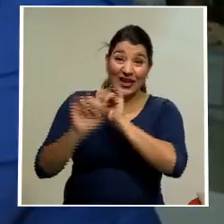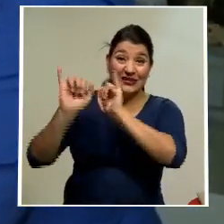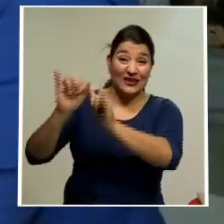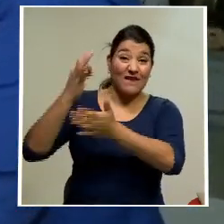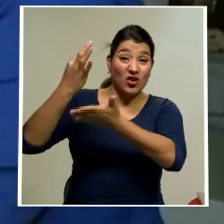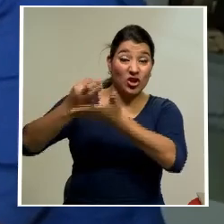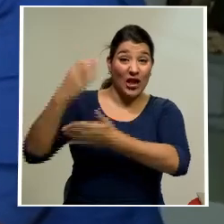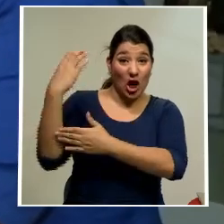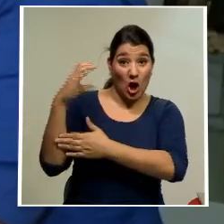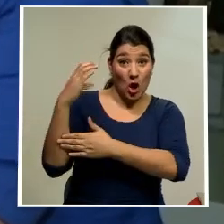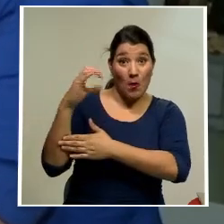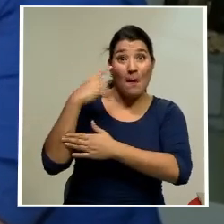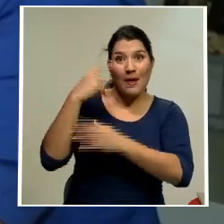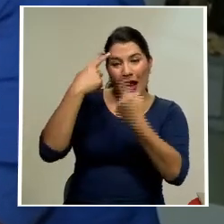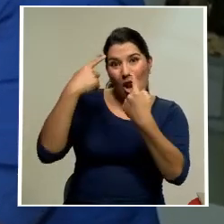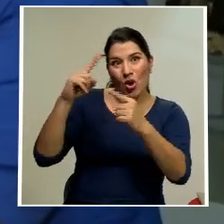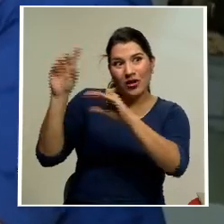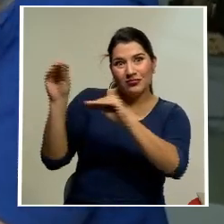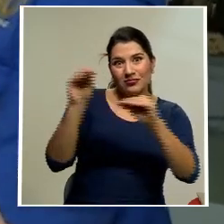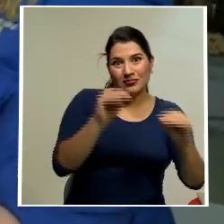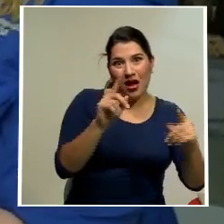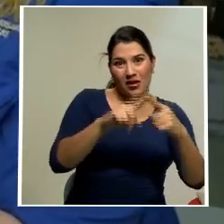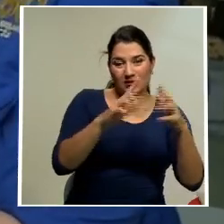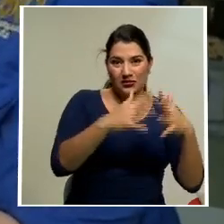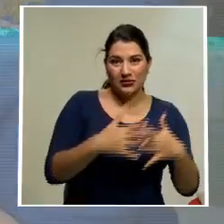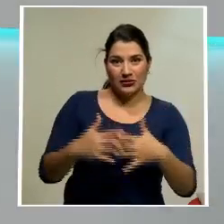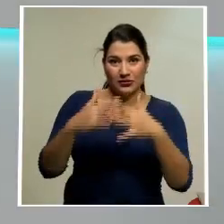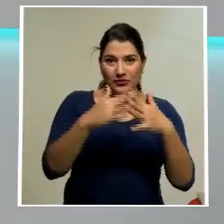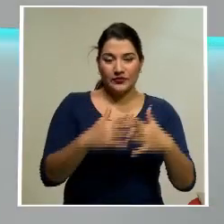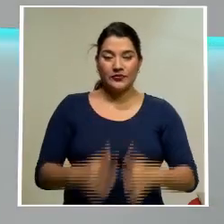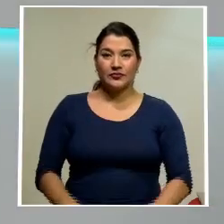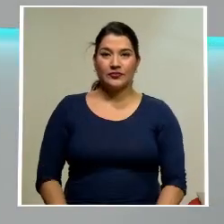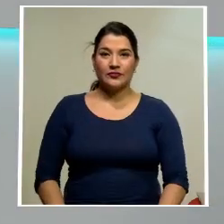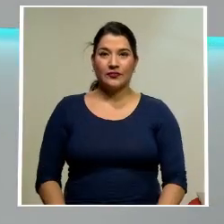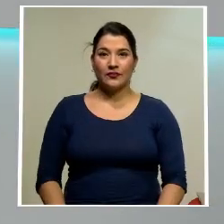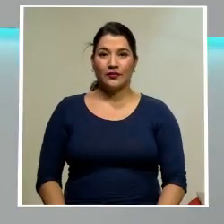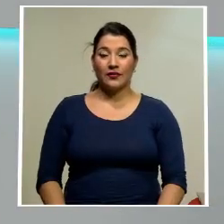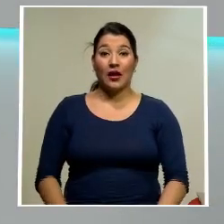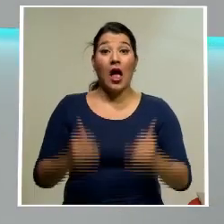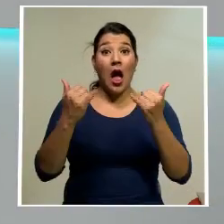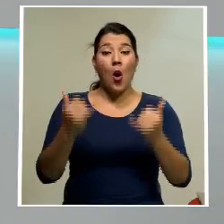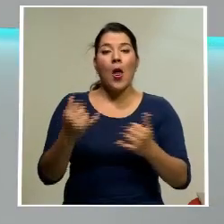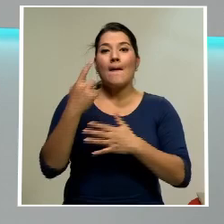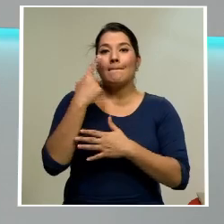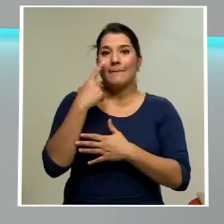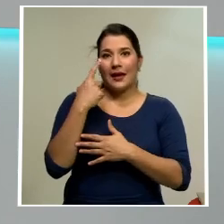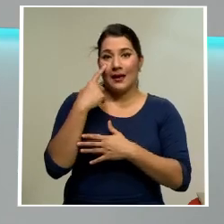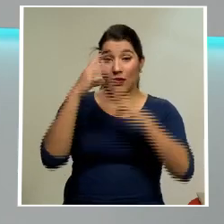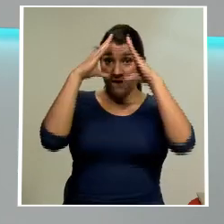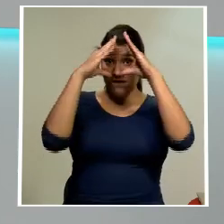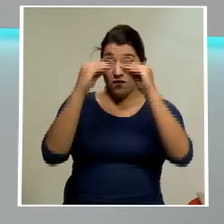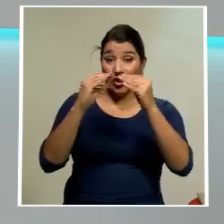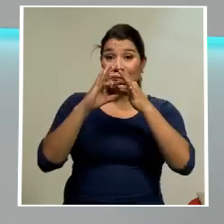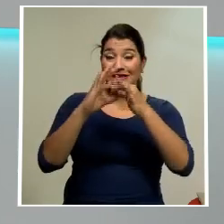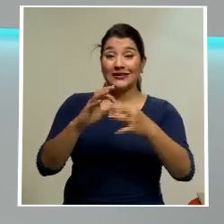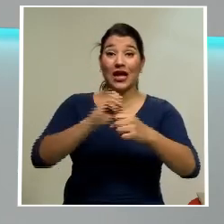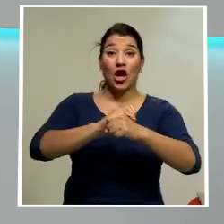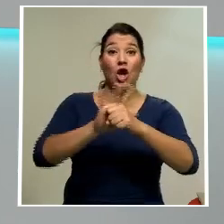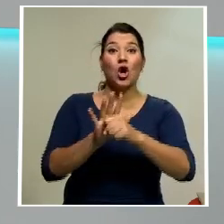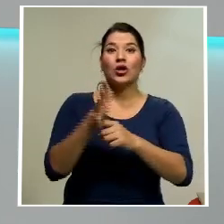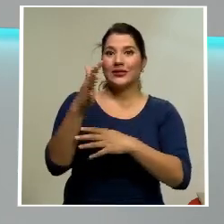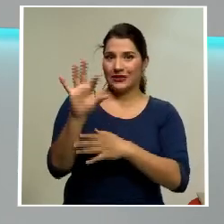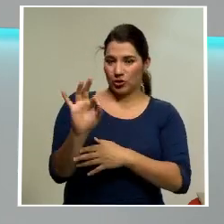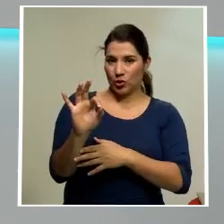con el objetivo de llegar a Estados Unidos. A esta hora repasamos en pantalla los datos epidemiológicos de